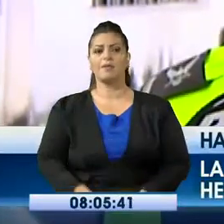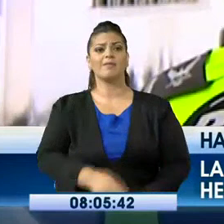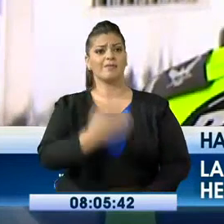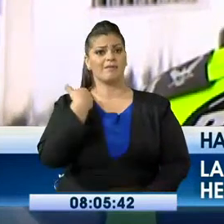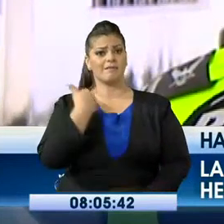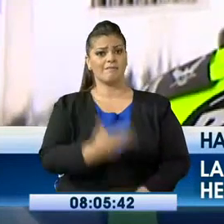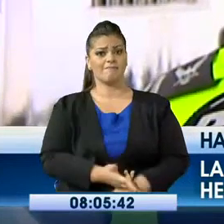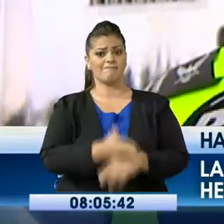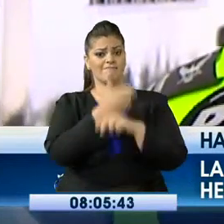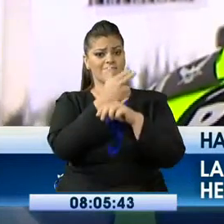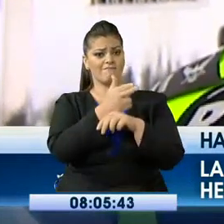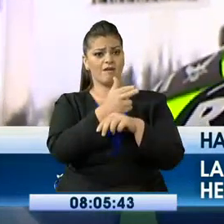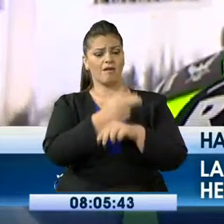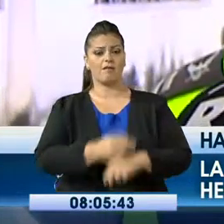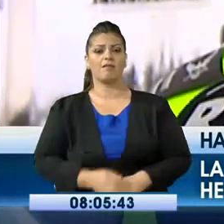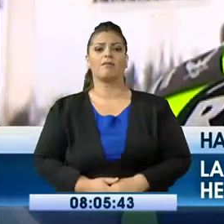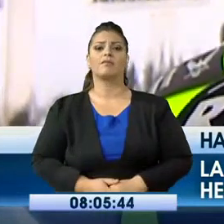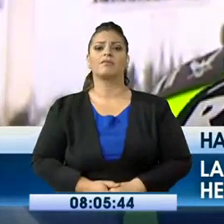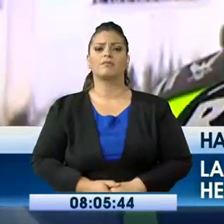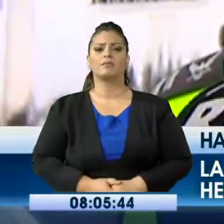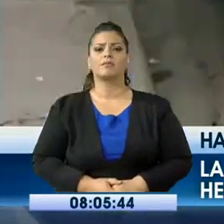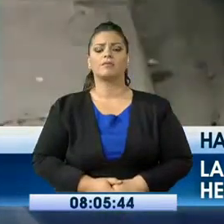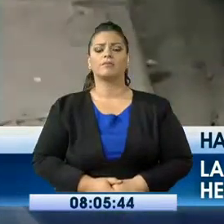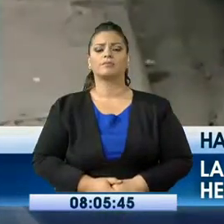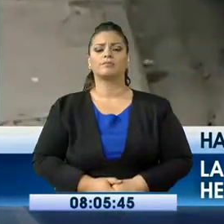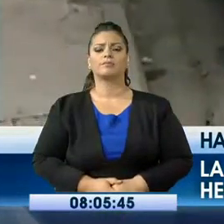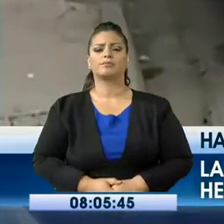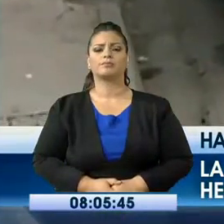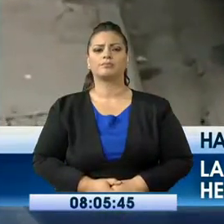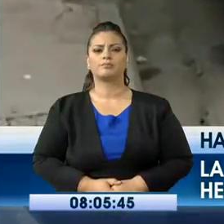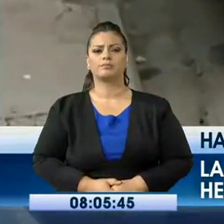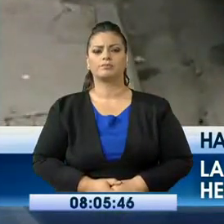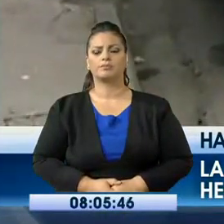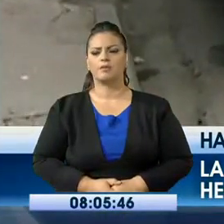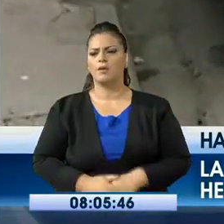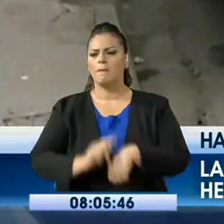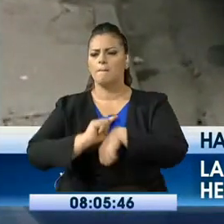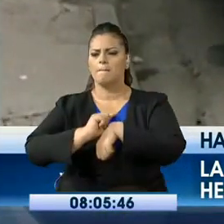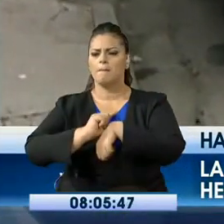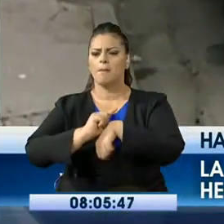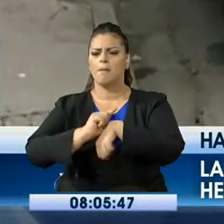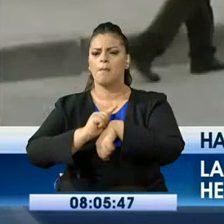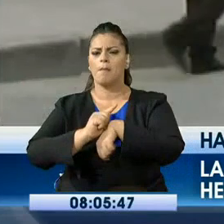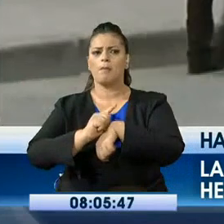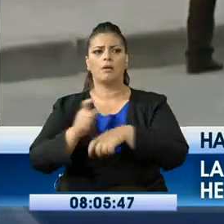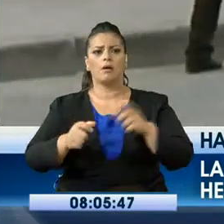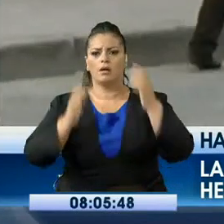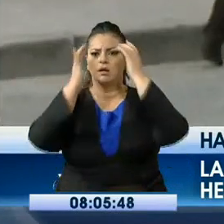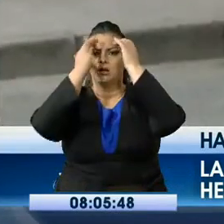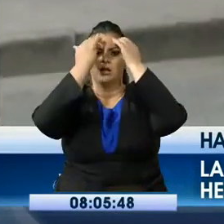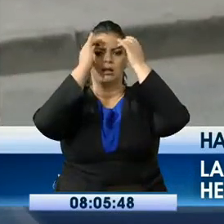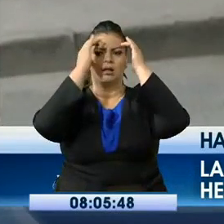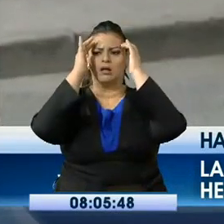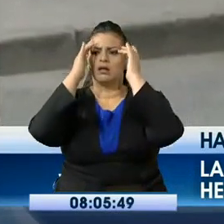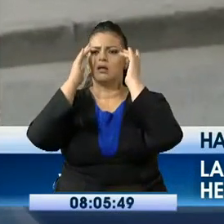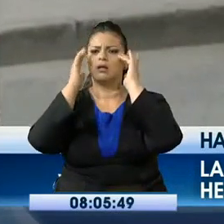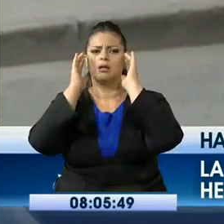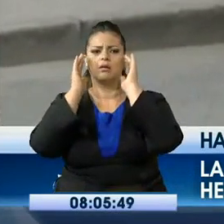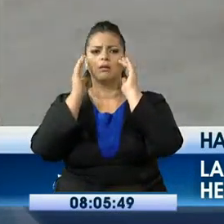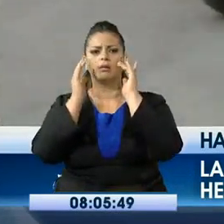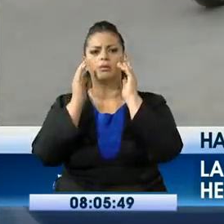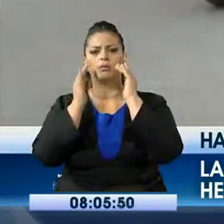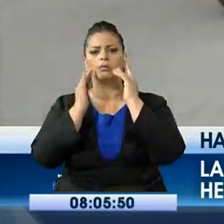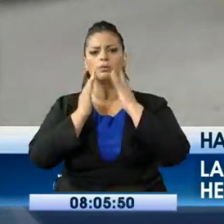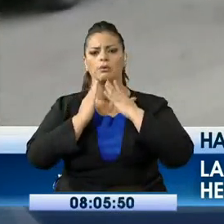con un arma de fuego equipo de revólver con el paso de los minutos la tranquilidad volvió al lugar esperando que este tipo de